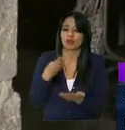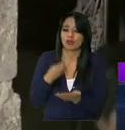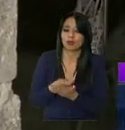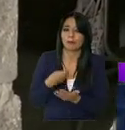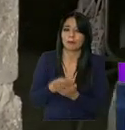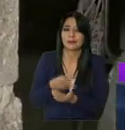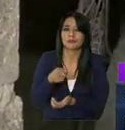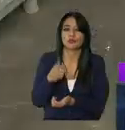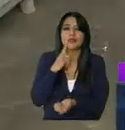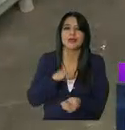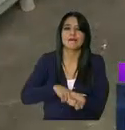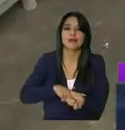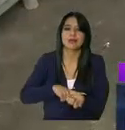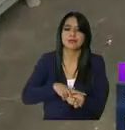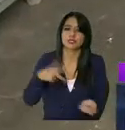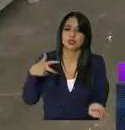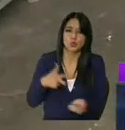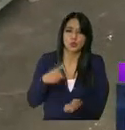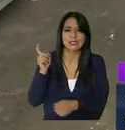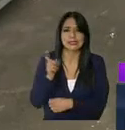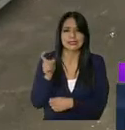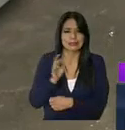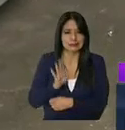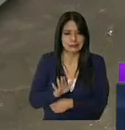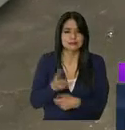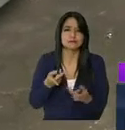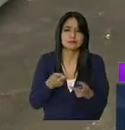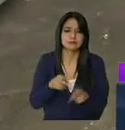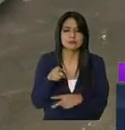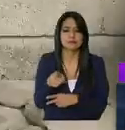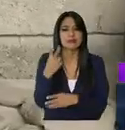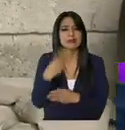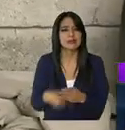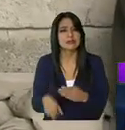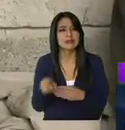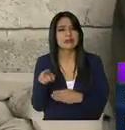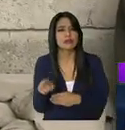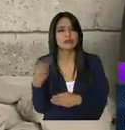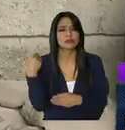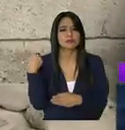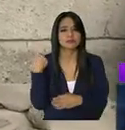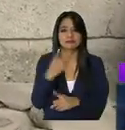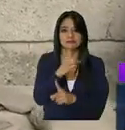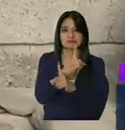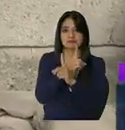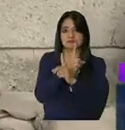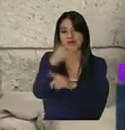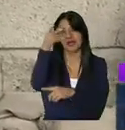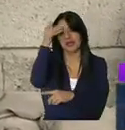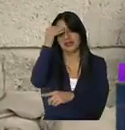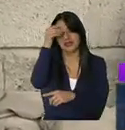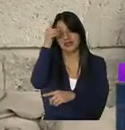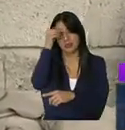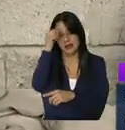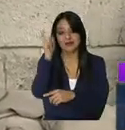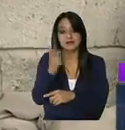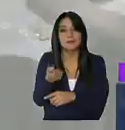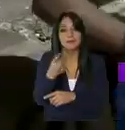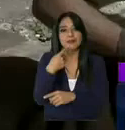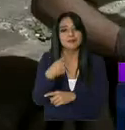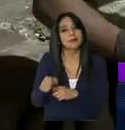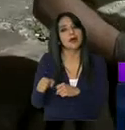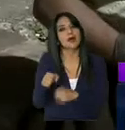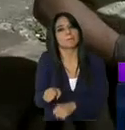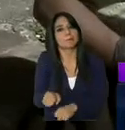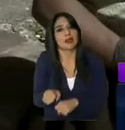su diabetes, además de los medicamentos para controlar la epilepsia de uno de sus hijos, quien tiene discapacidad intelectual. Tengo